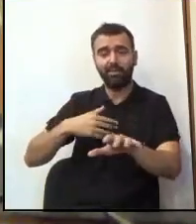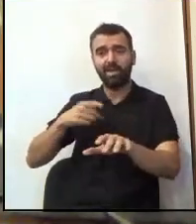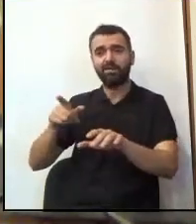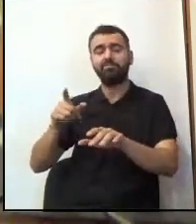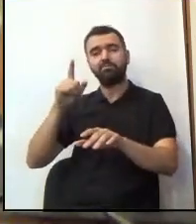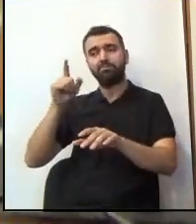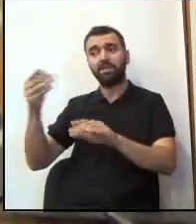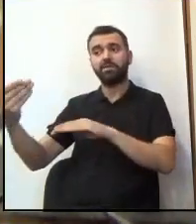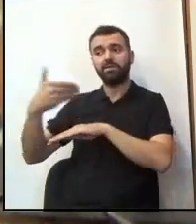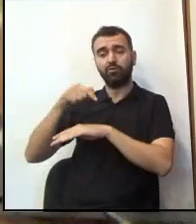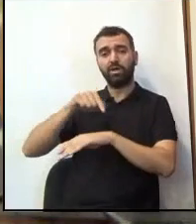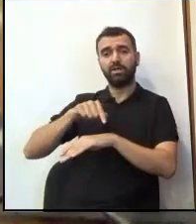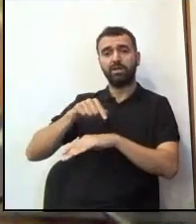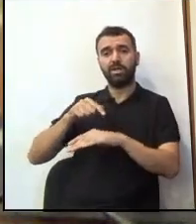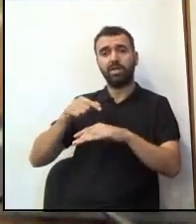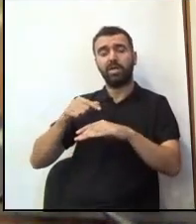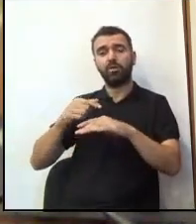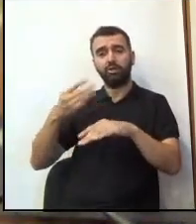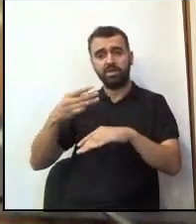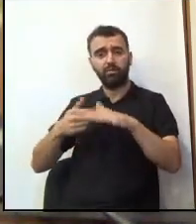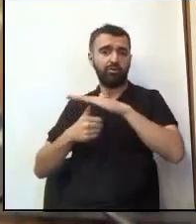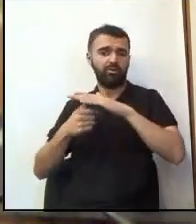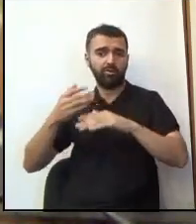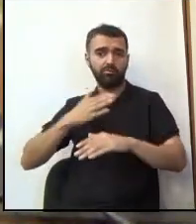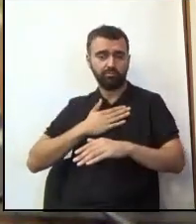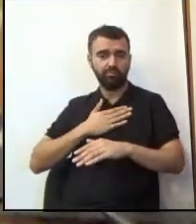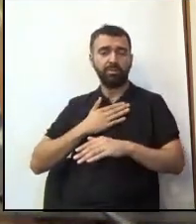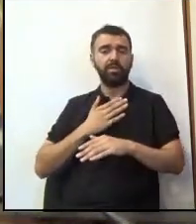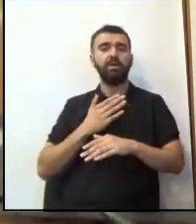a esta concejalía y a través mío al municipio entonces, para